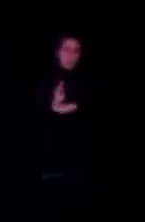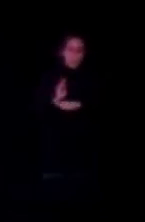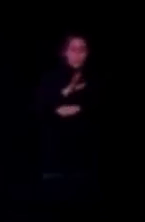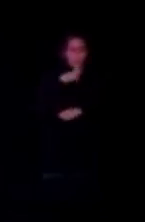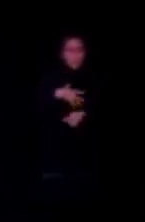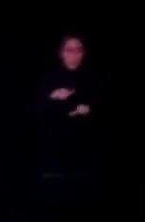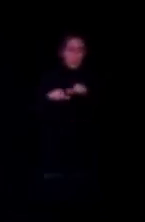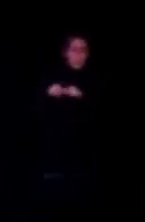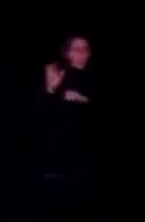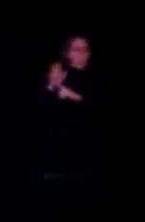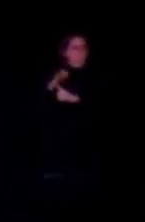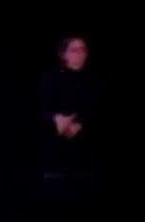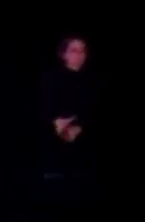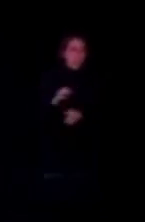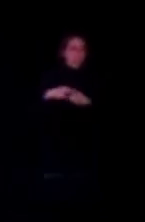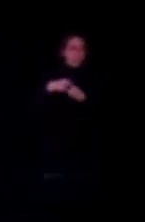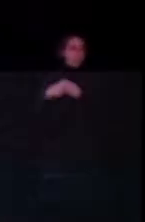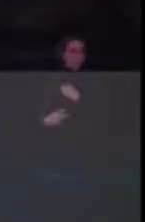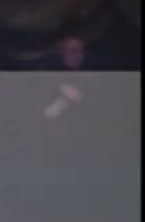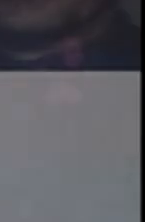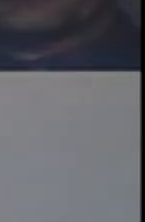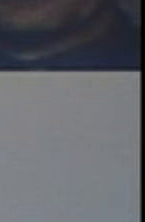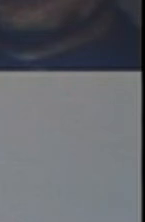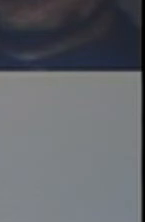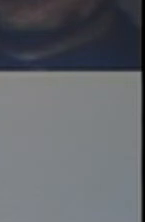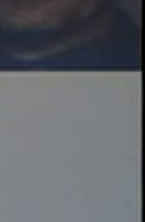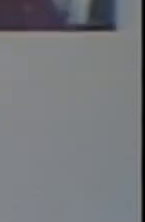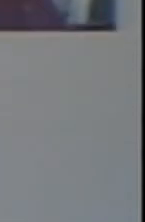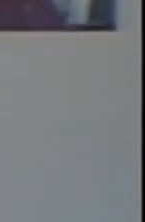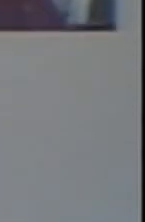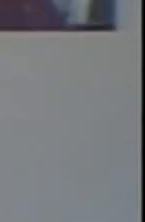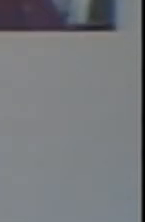o con riesgo de no alcanzar un rendimiento óptimo